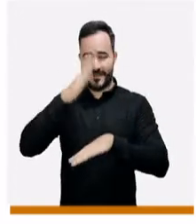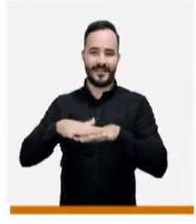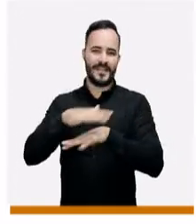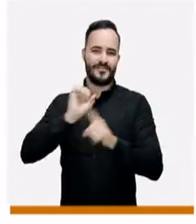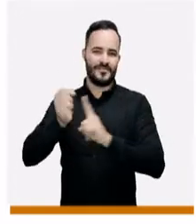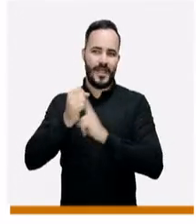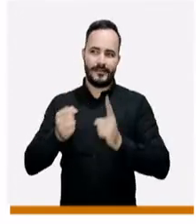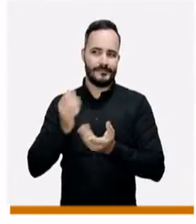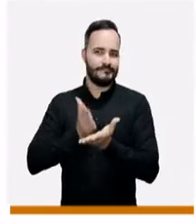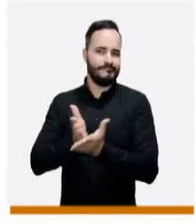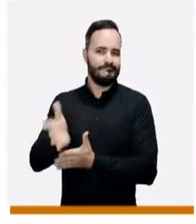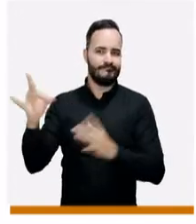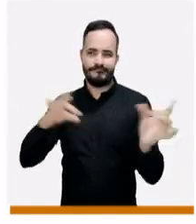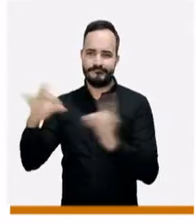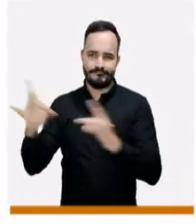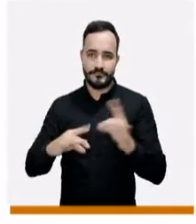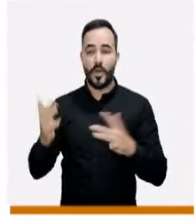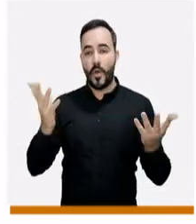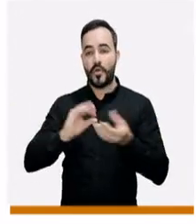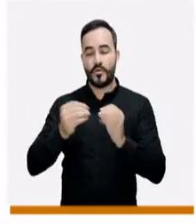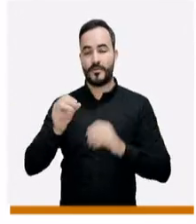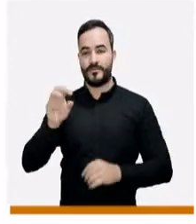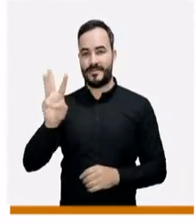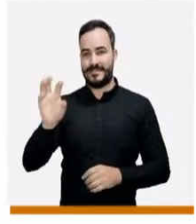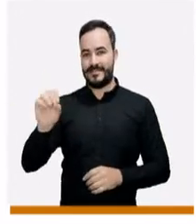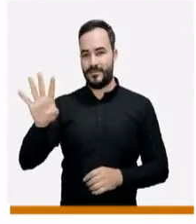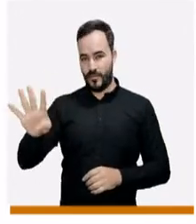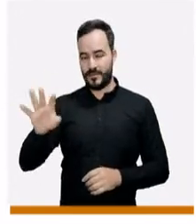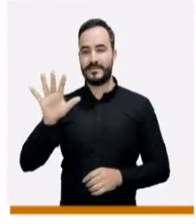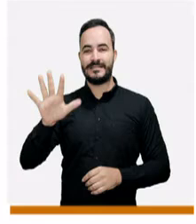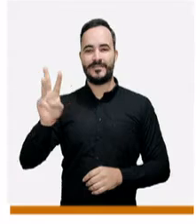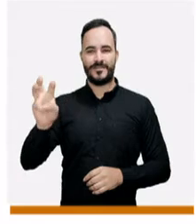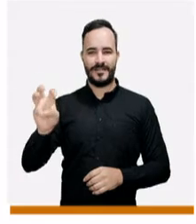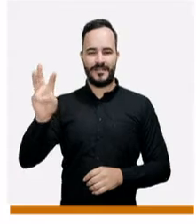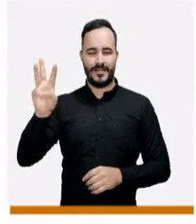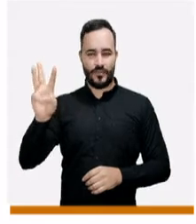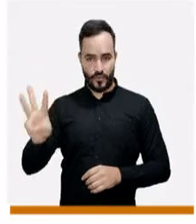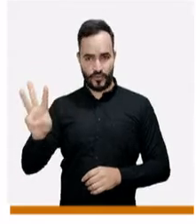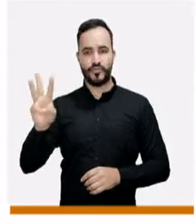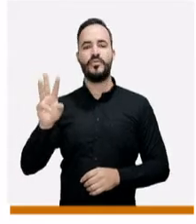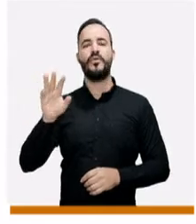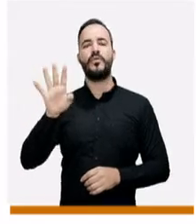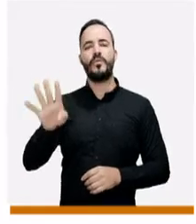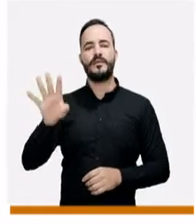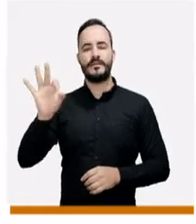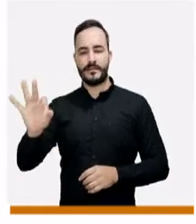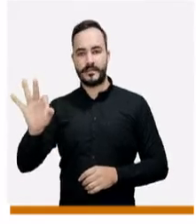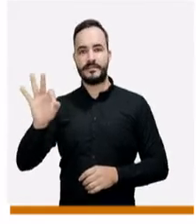porque la conversación en redes sociales no para. Tenemos también una línea WhatsApp,